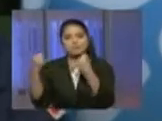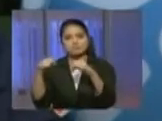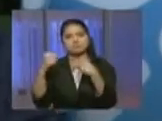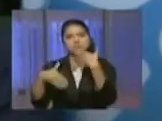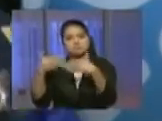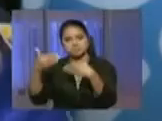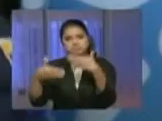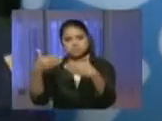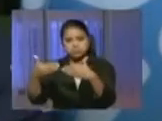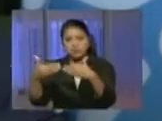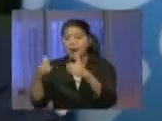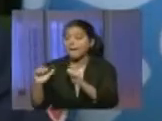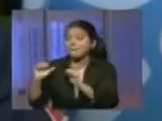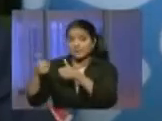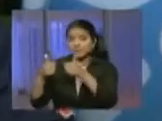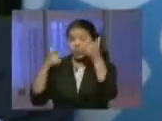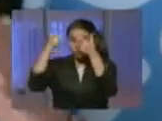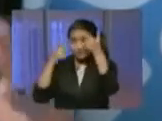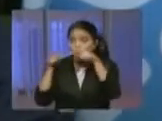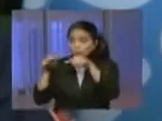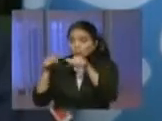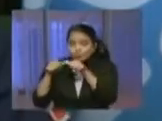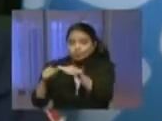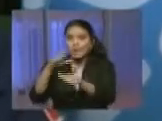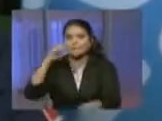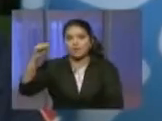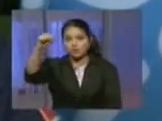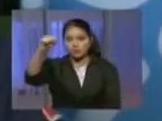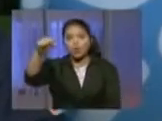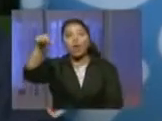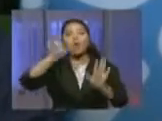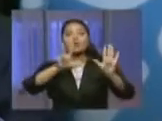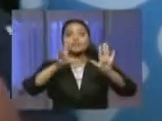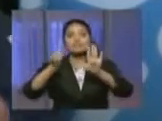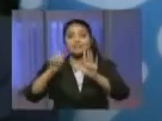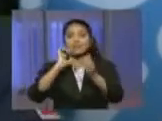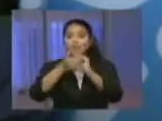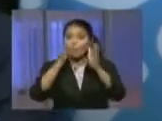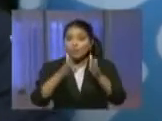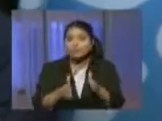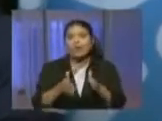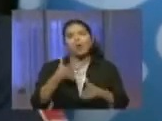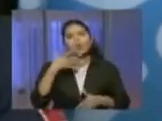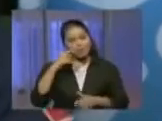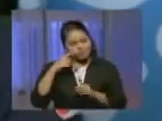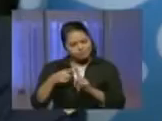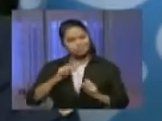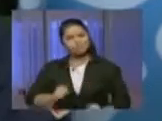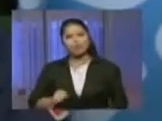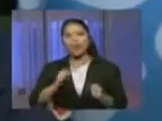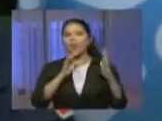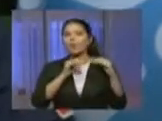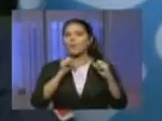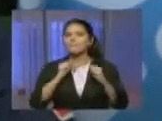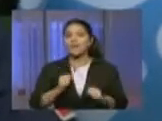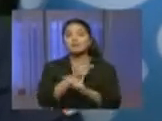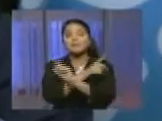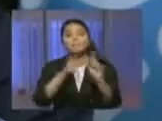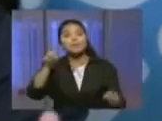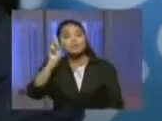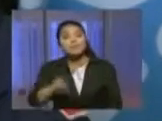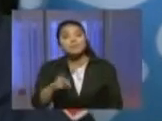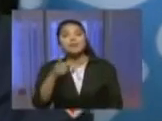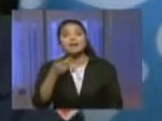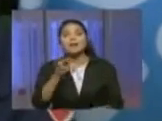aplicando des del comandante Chávez que usted le ha dado continuidad 86 atletas clasificados con mucho optimismo con mucha esperanza pero no solamente se trata